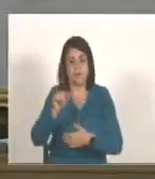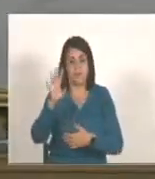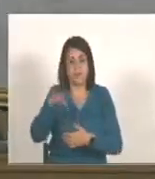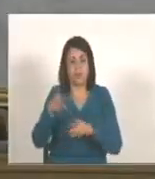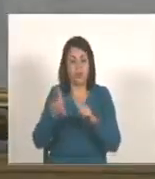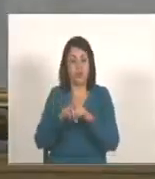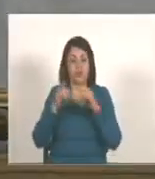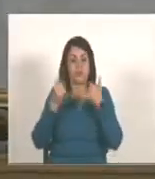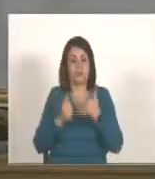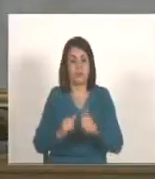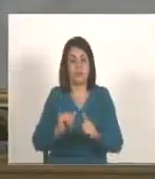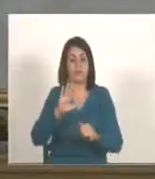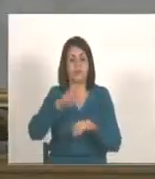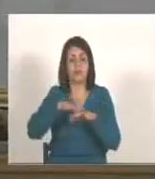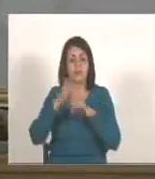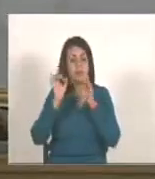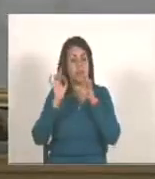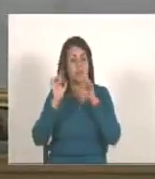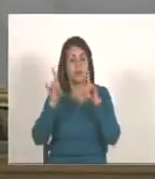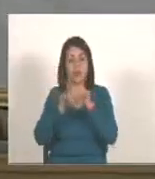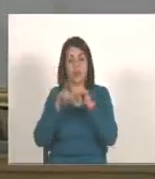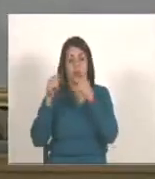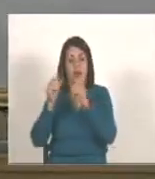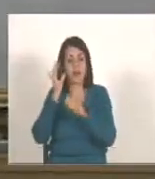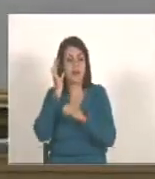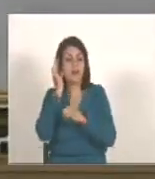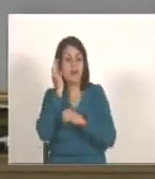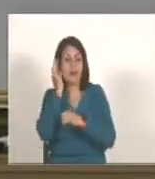hijo, porque le duele como le duele una hija.